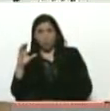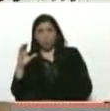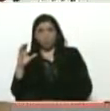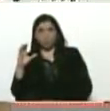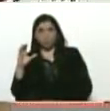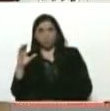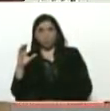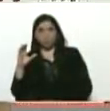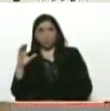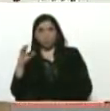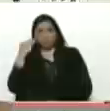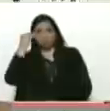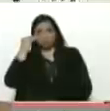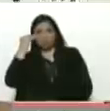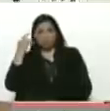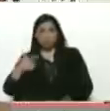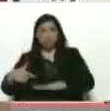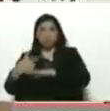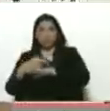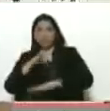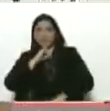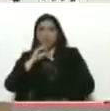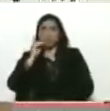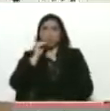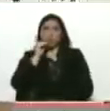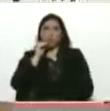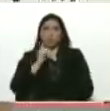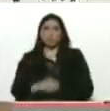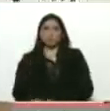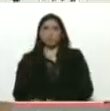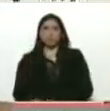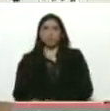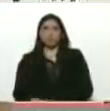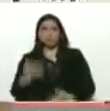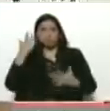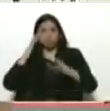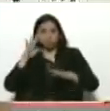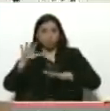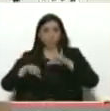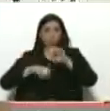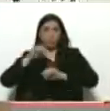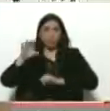desde Colombia, gobierno de Iván Duque, habían tratado de comprar